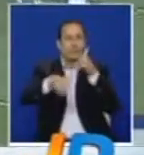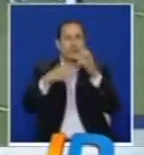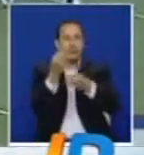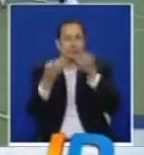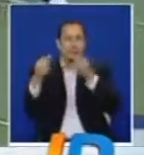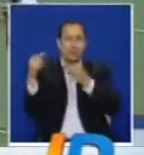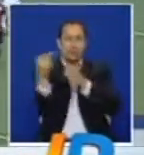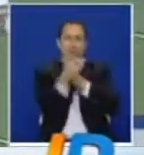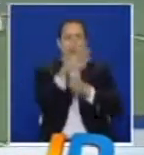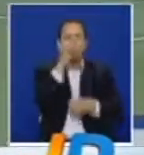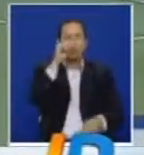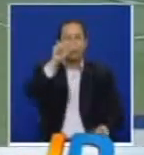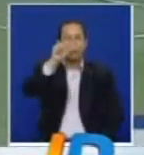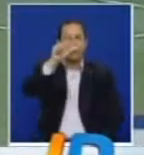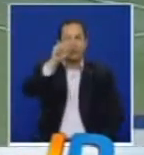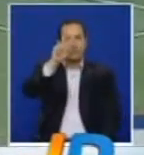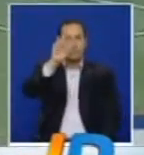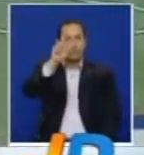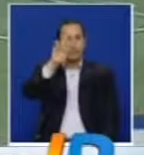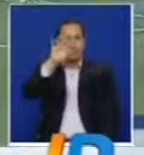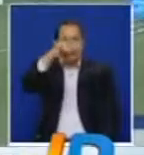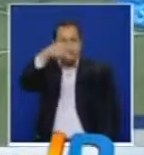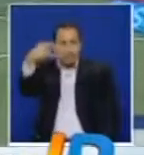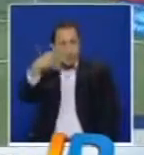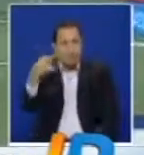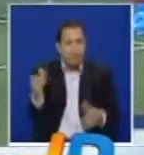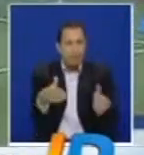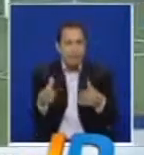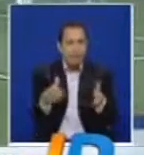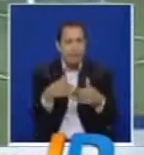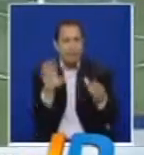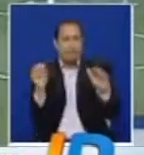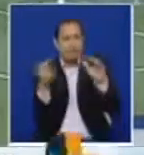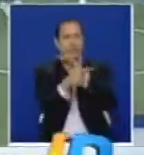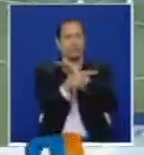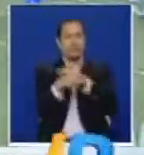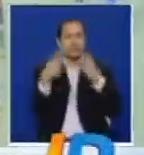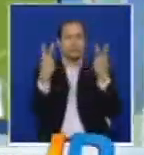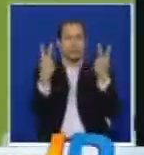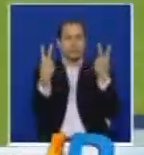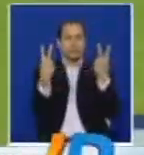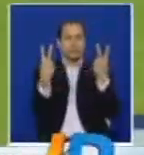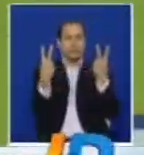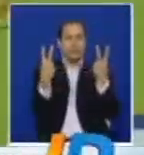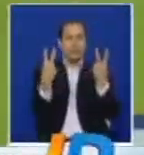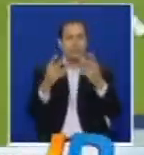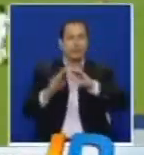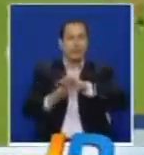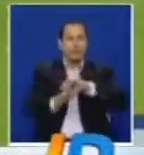Diego Álvarez. Aparece en el centro del área, se acomoda, remata y finaliza con el empate 2-2.